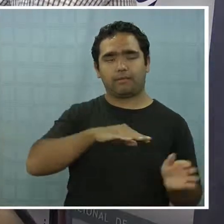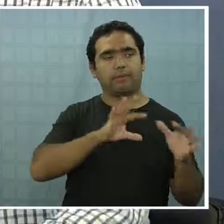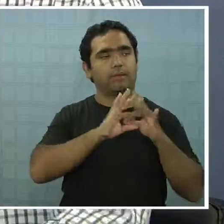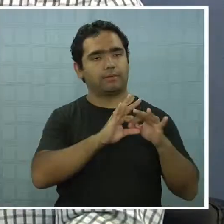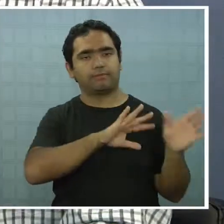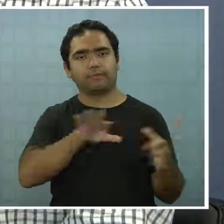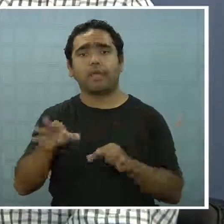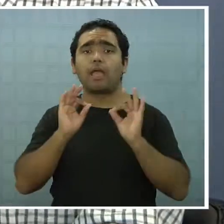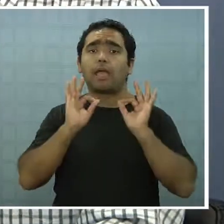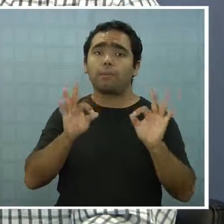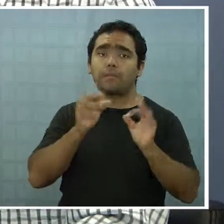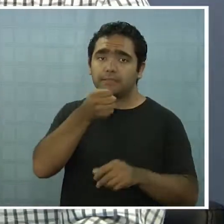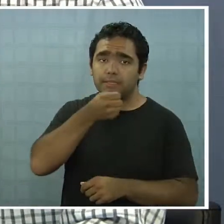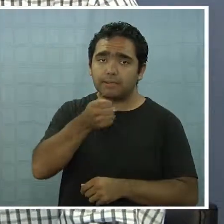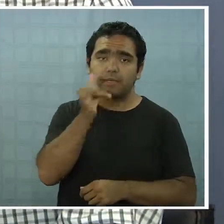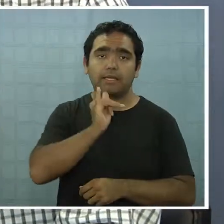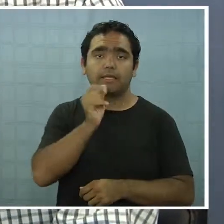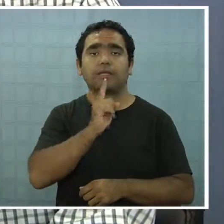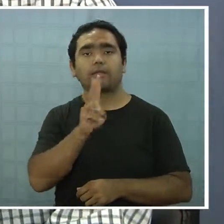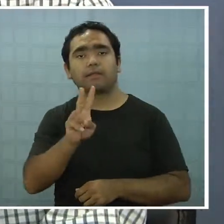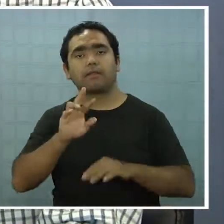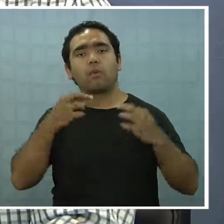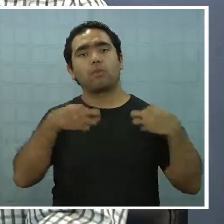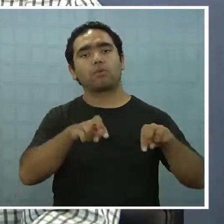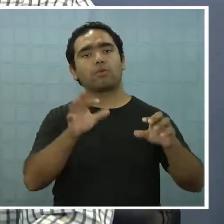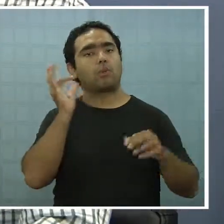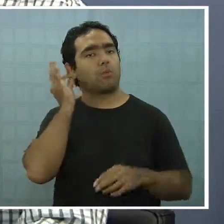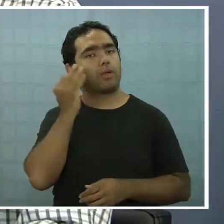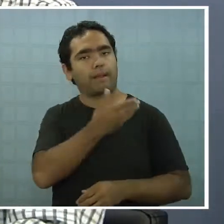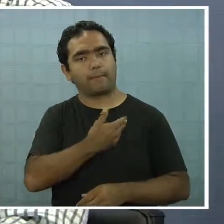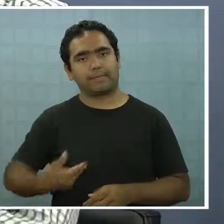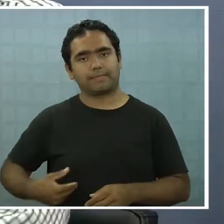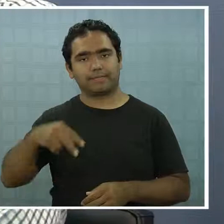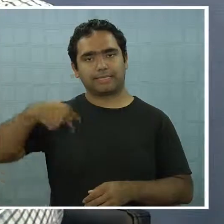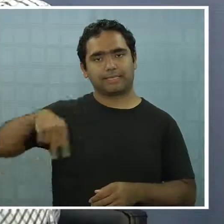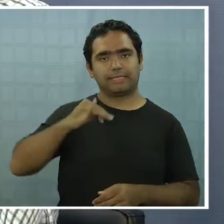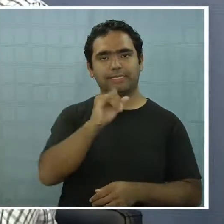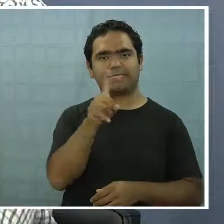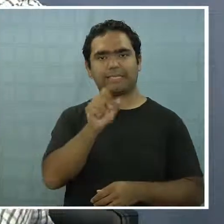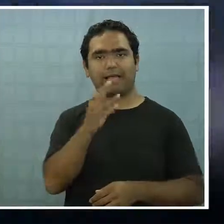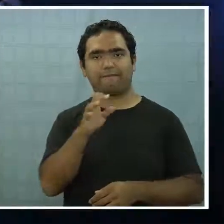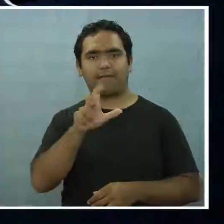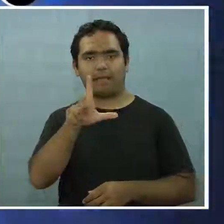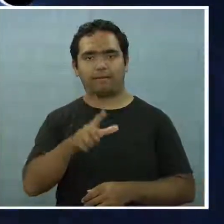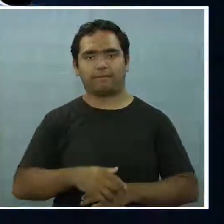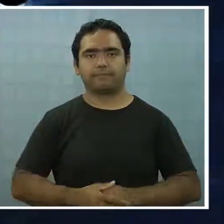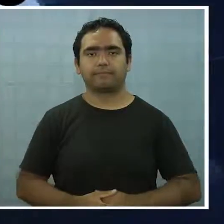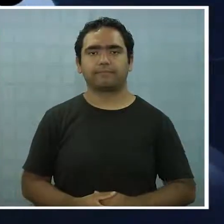gracias. Especial de prensa en Iquique Televisión en esta oportunidad con la presidenta del Senado, Isabel Allende.